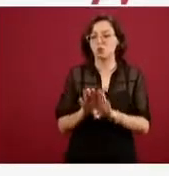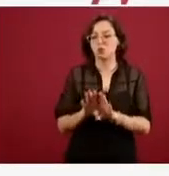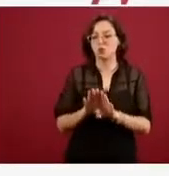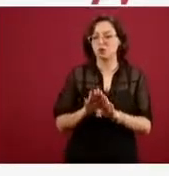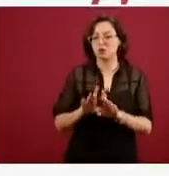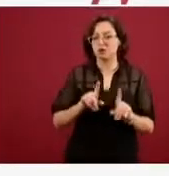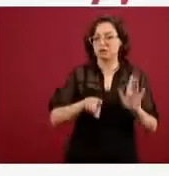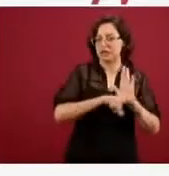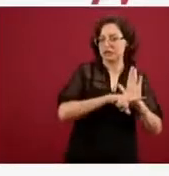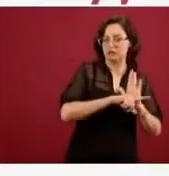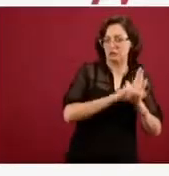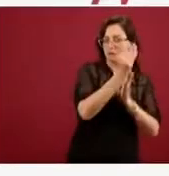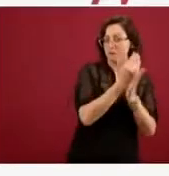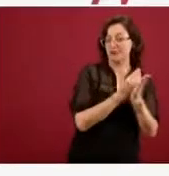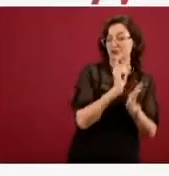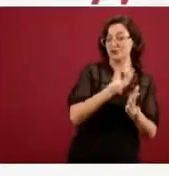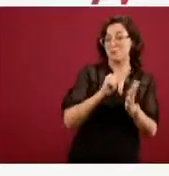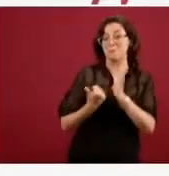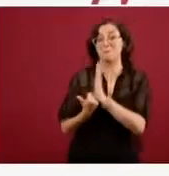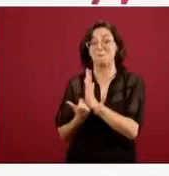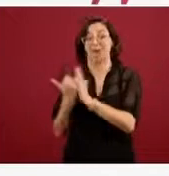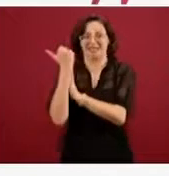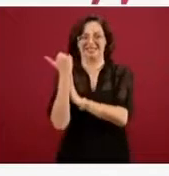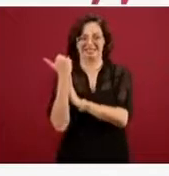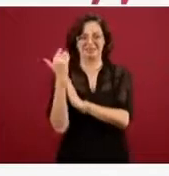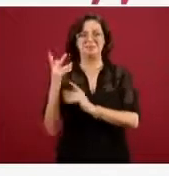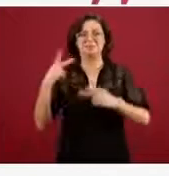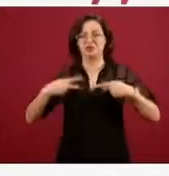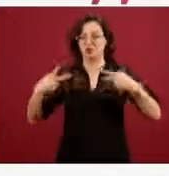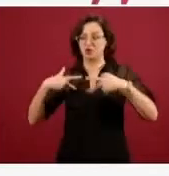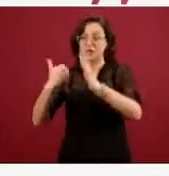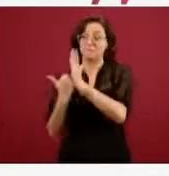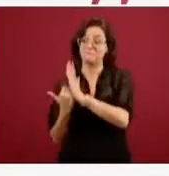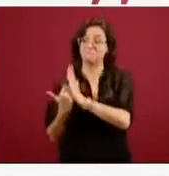se mide en positivo. Esto es bueno que esté hacia arriba.